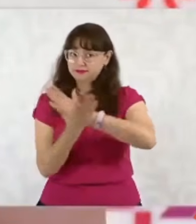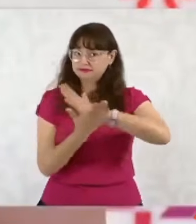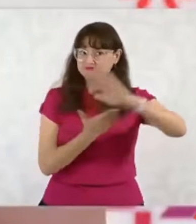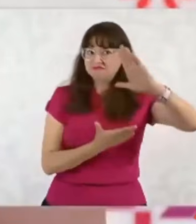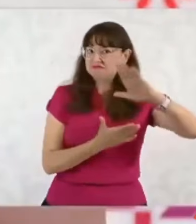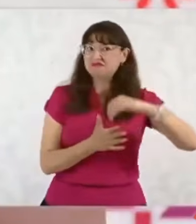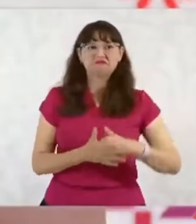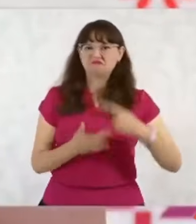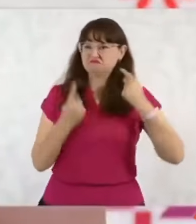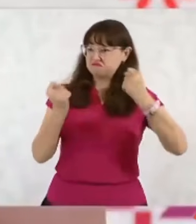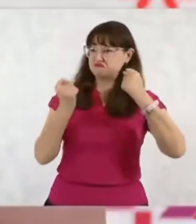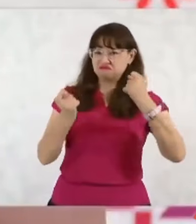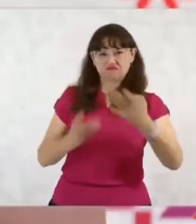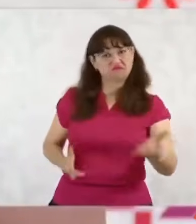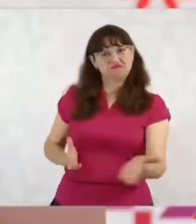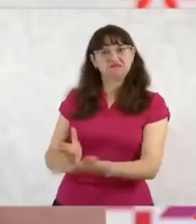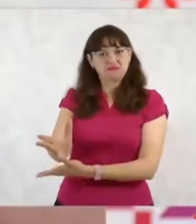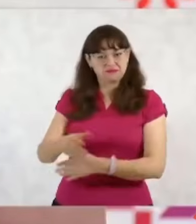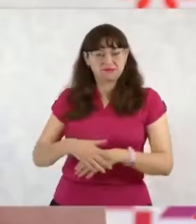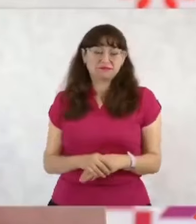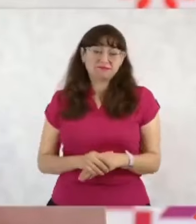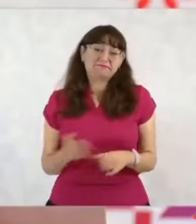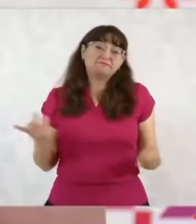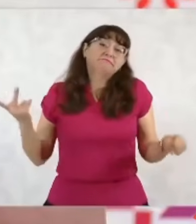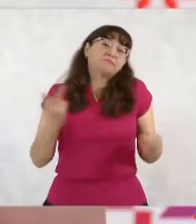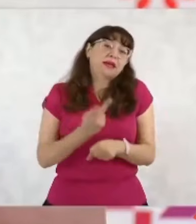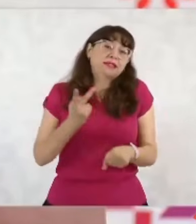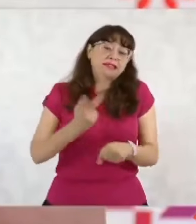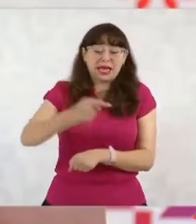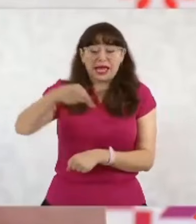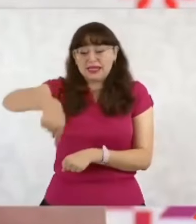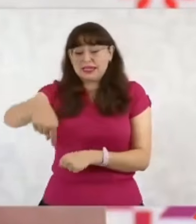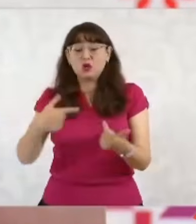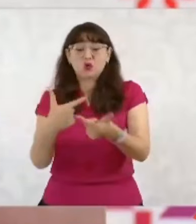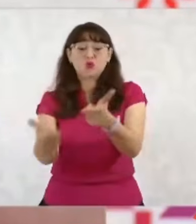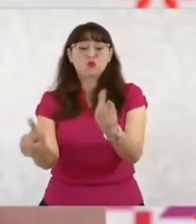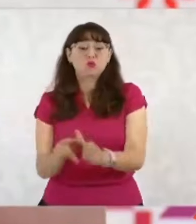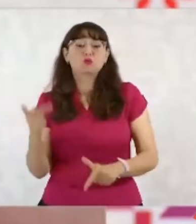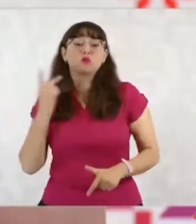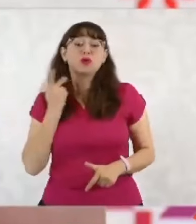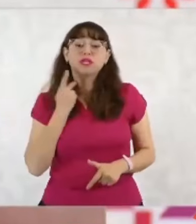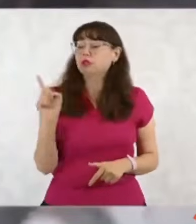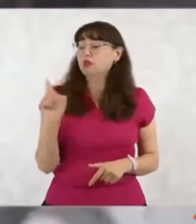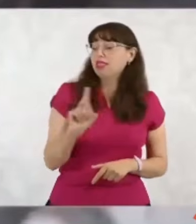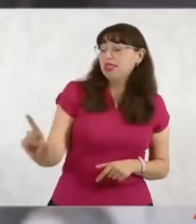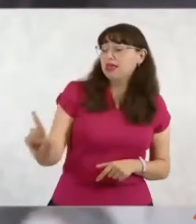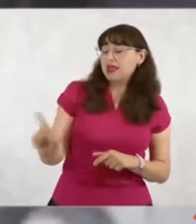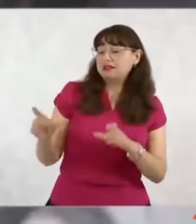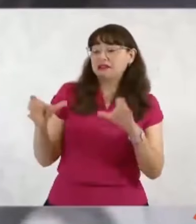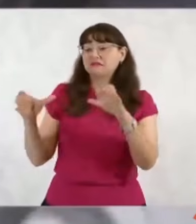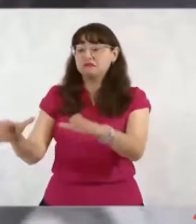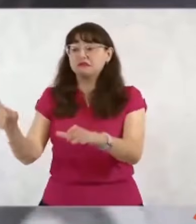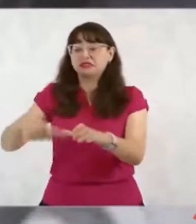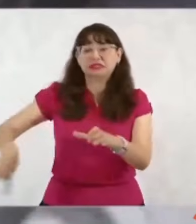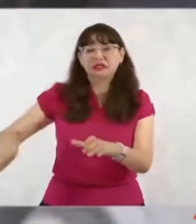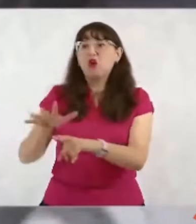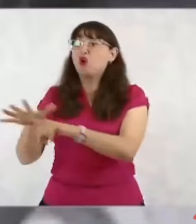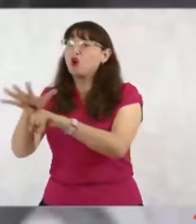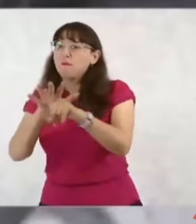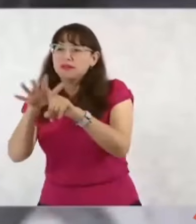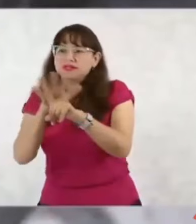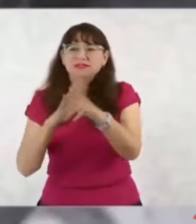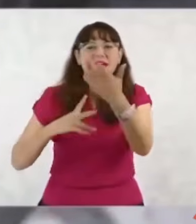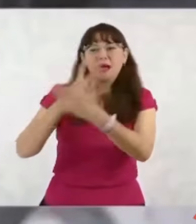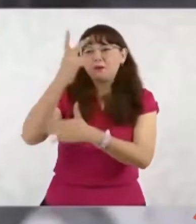oposición no tiene proyecto de nación, porque es la verdad, no hay argumentos para convencer a la gente,